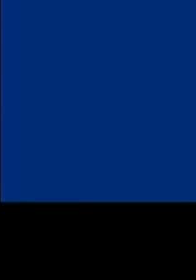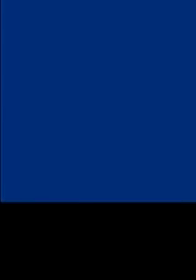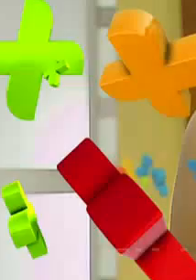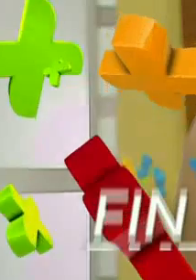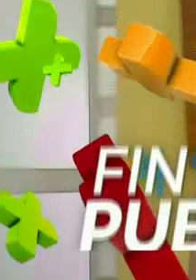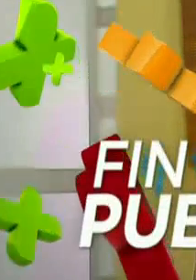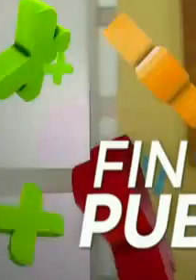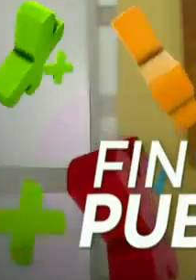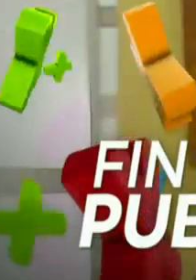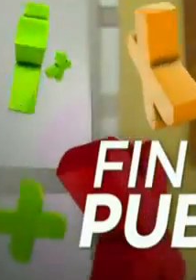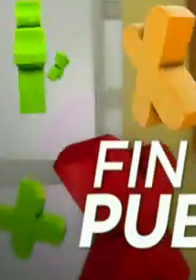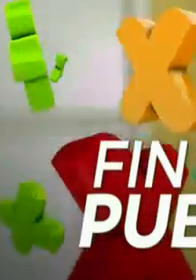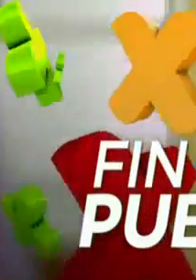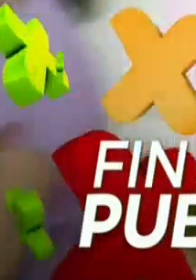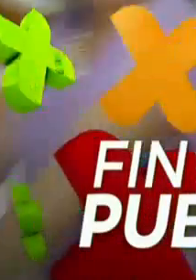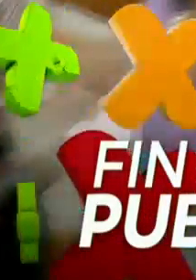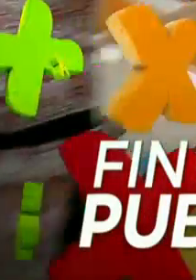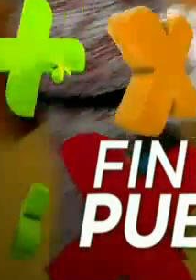Nivea.